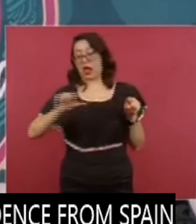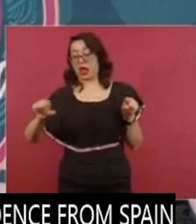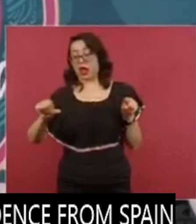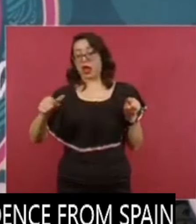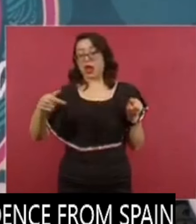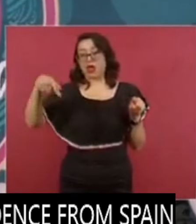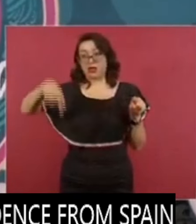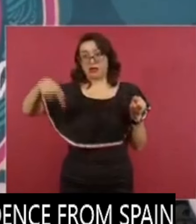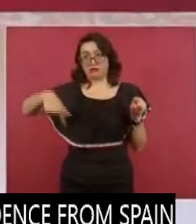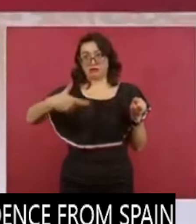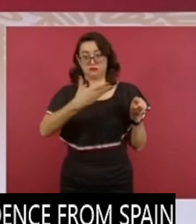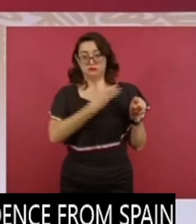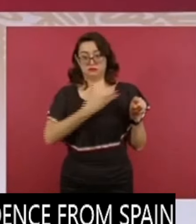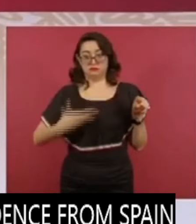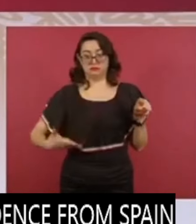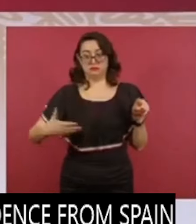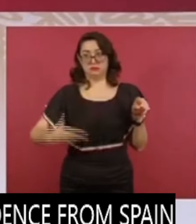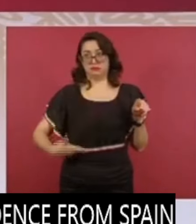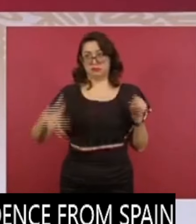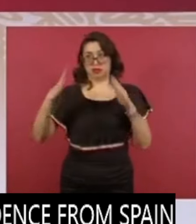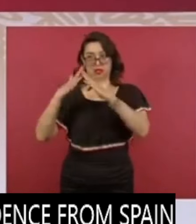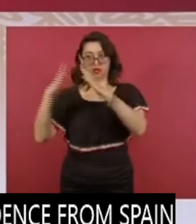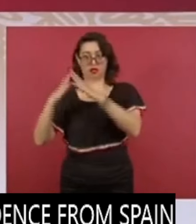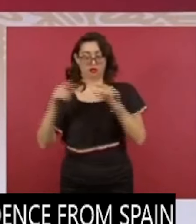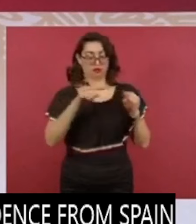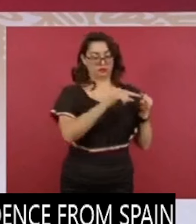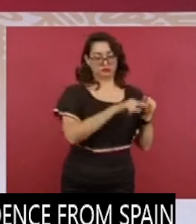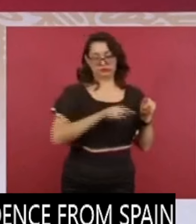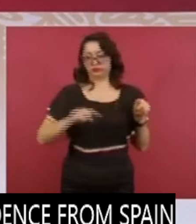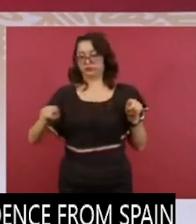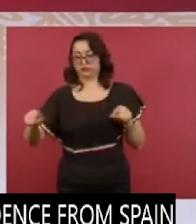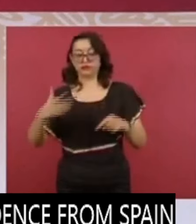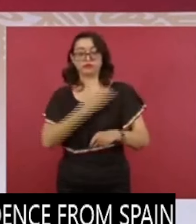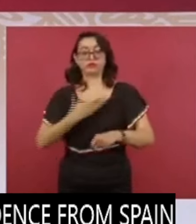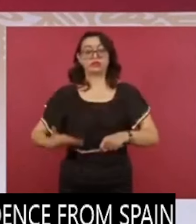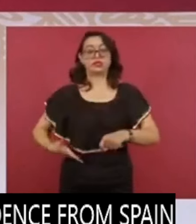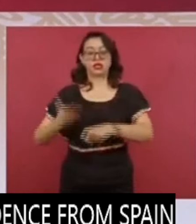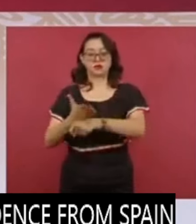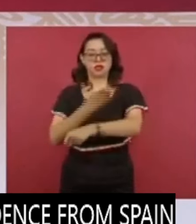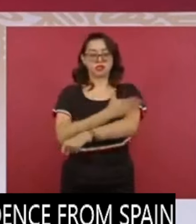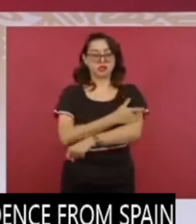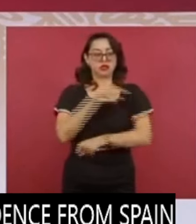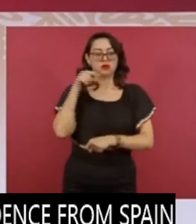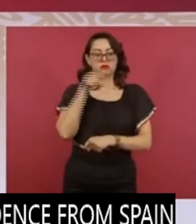Madero, ante la revuelta que pretendía alterar el orden constitucional.